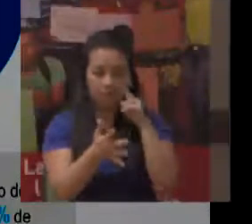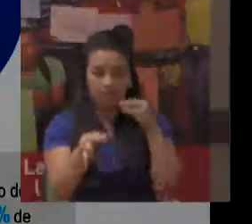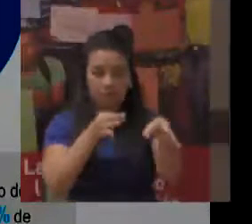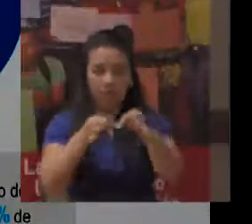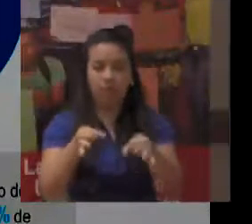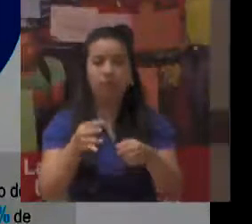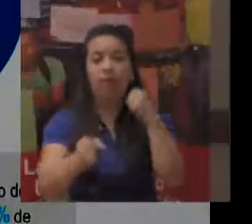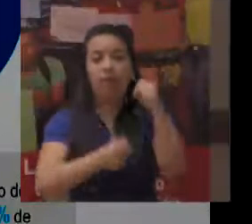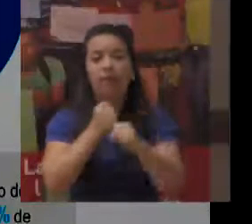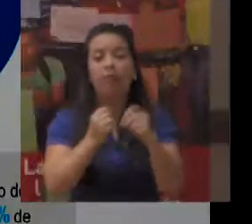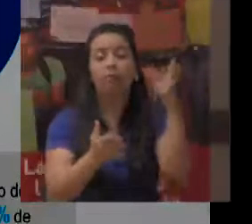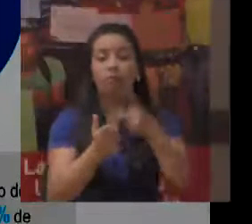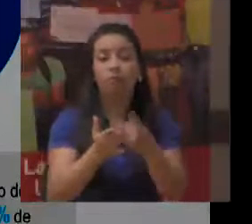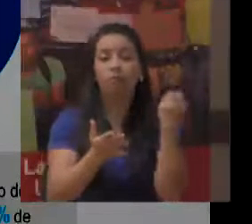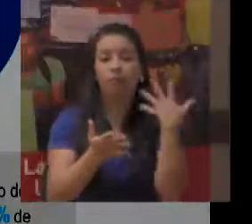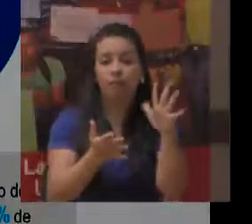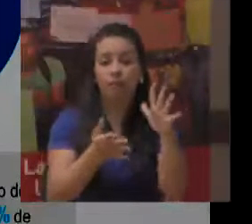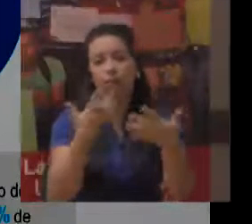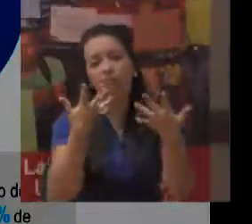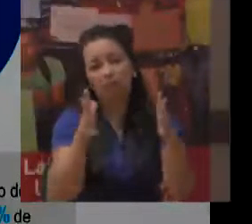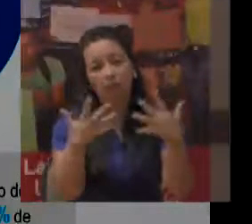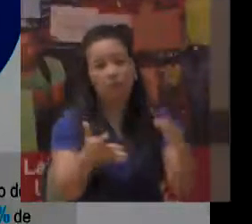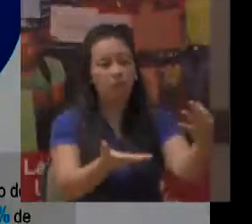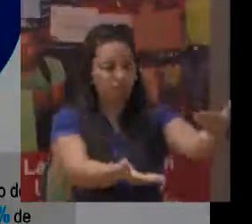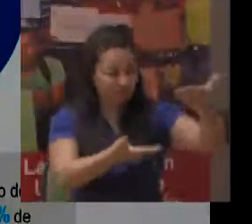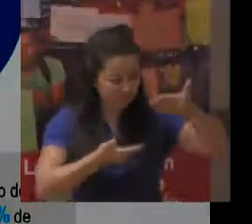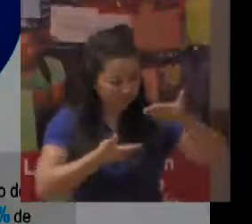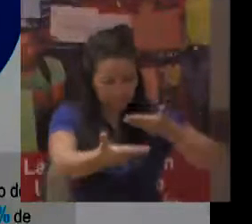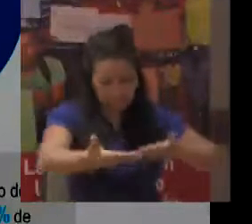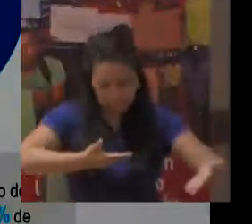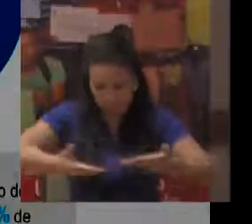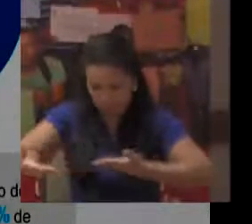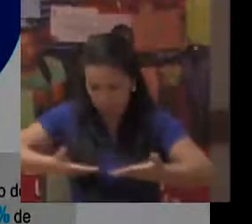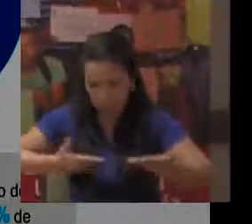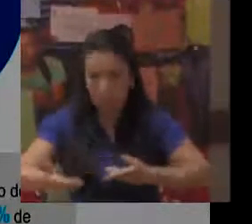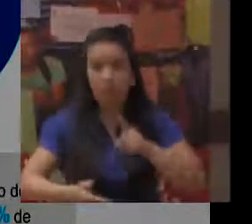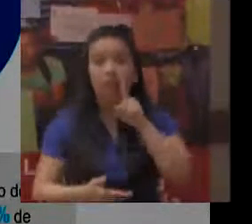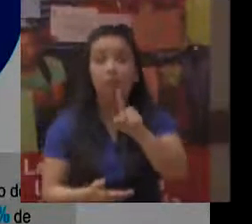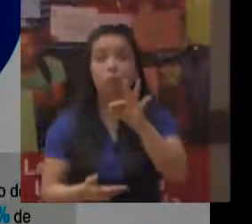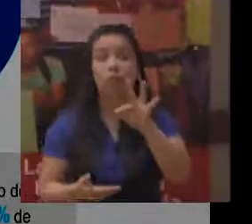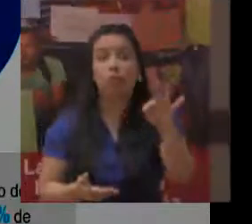se recepcionaron más de 33 mil peticiones, siendo uno de los canales